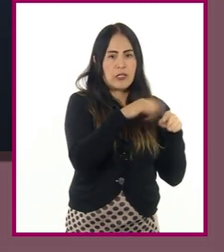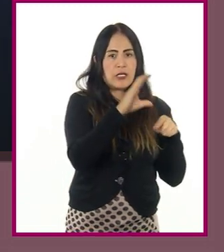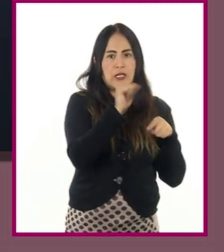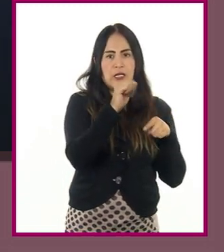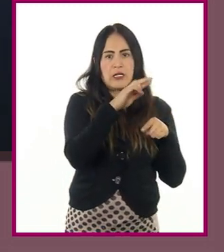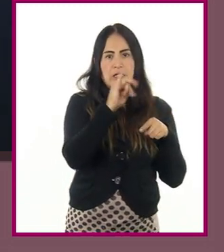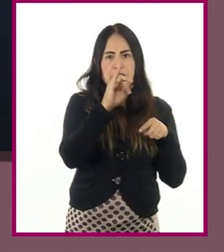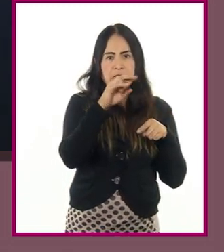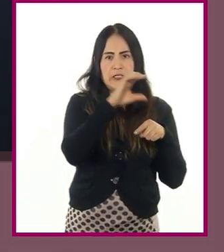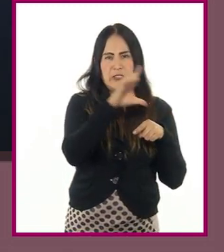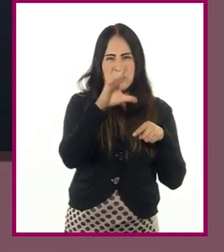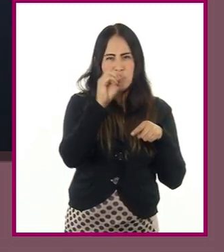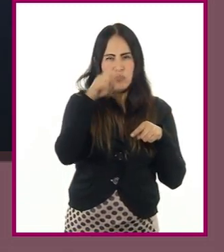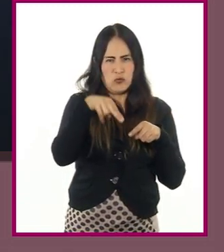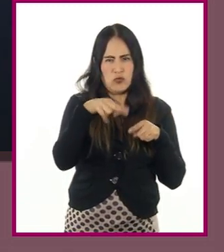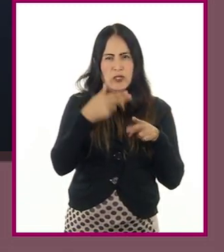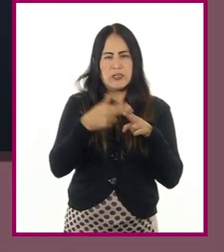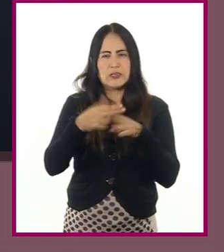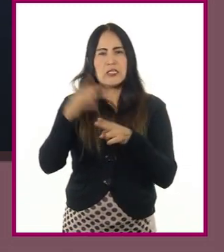Santa Tomás.